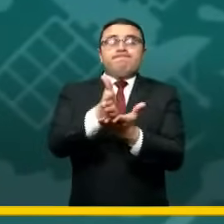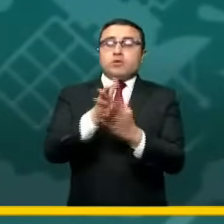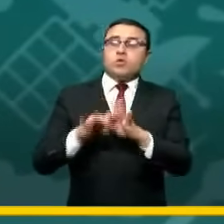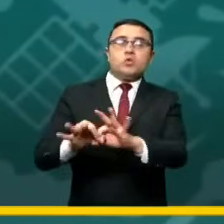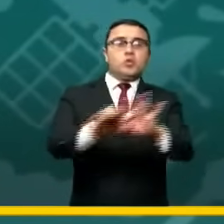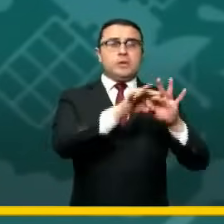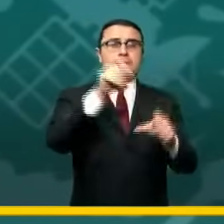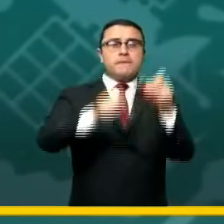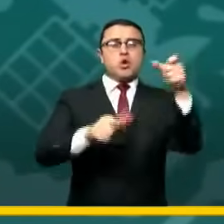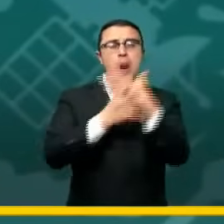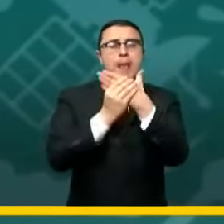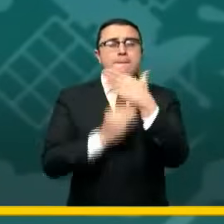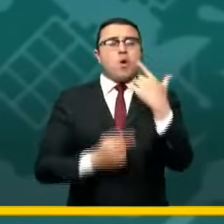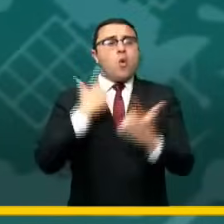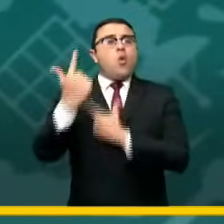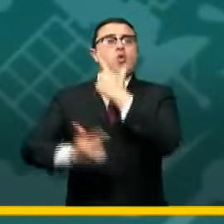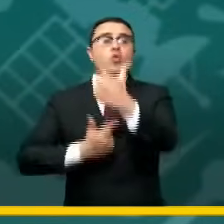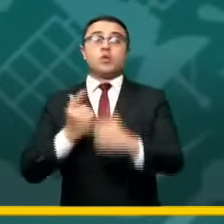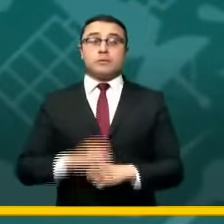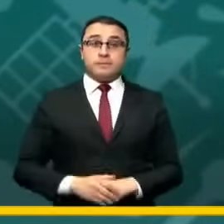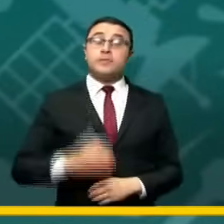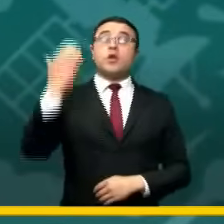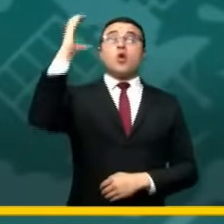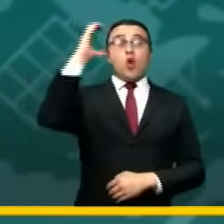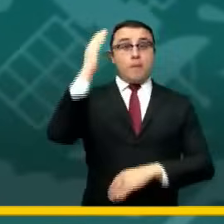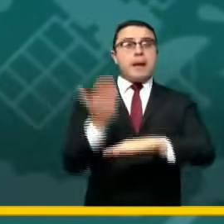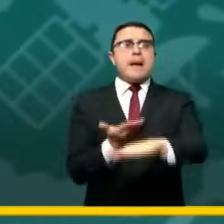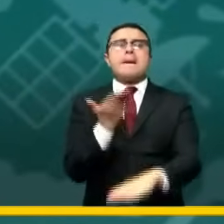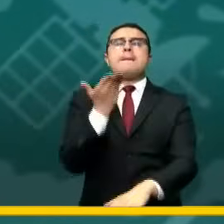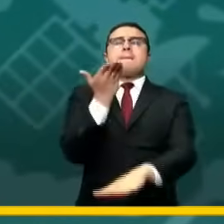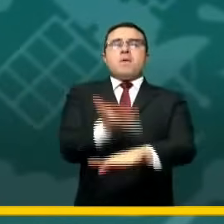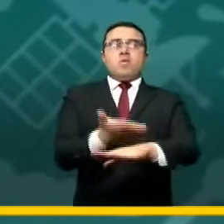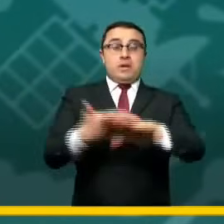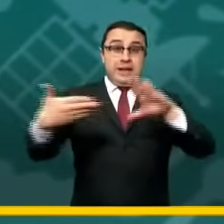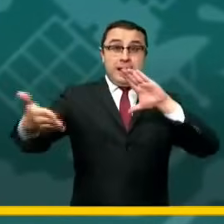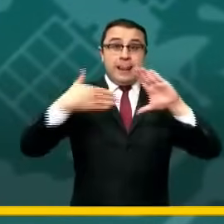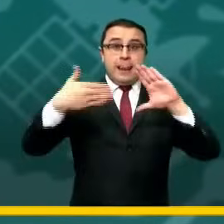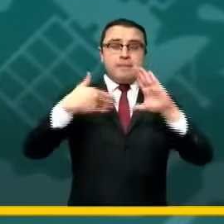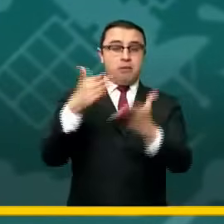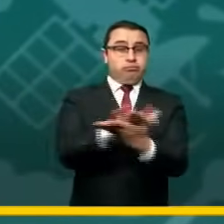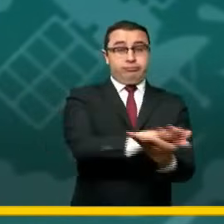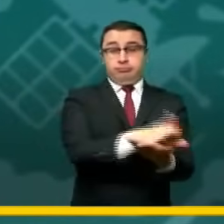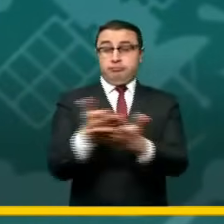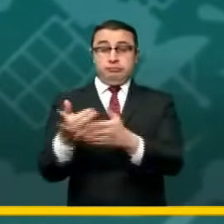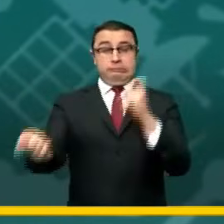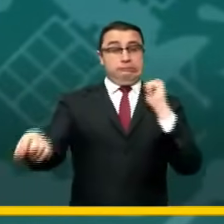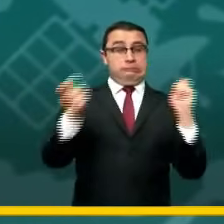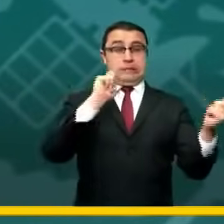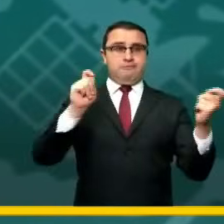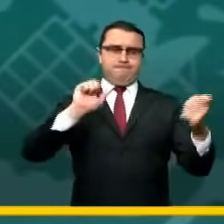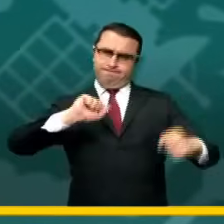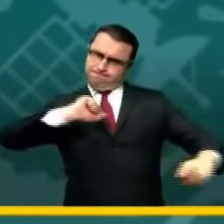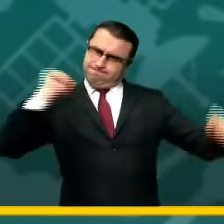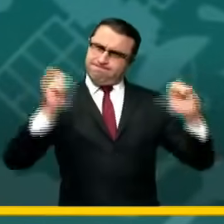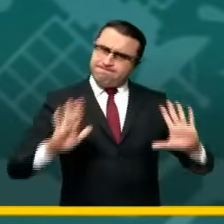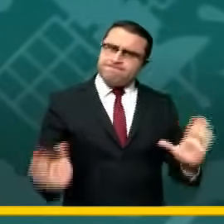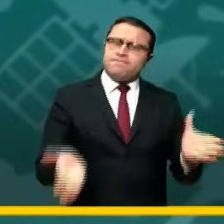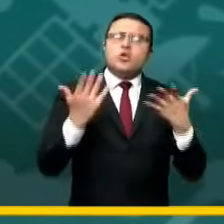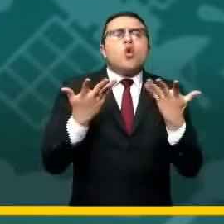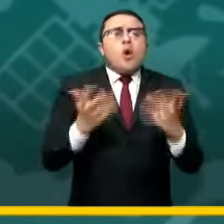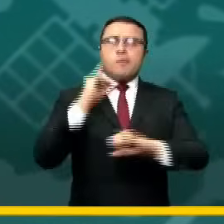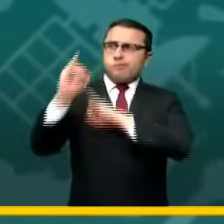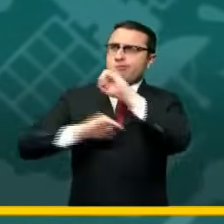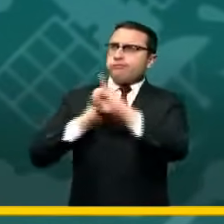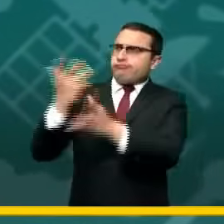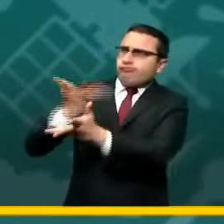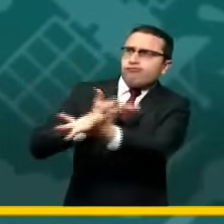lucha. Colombia ha propuesto superar la crisis climática a partir del multilateralismo, es